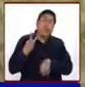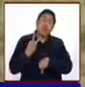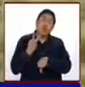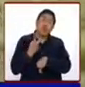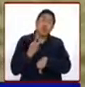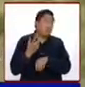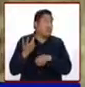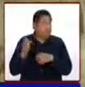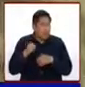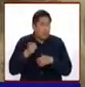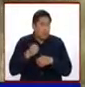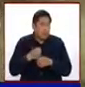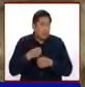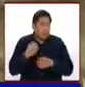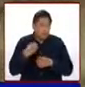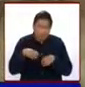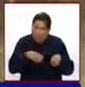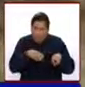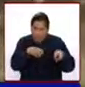Ya llegamos.